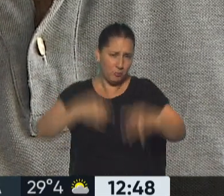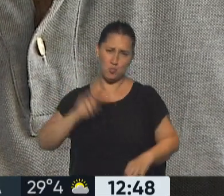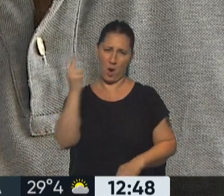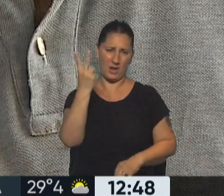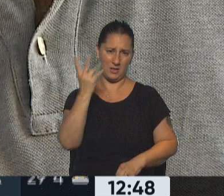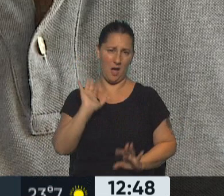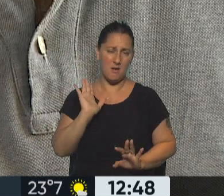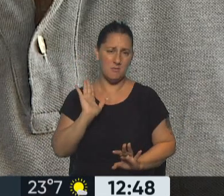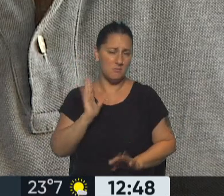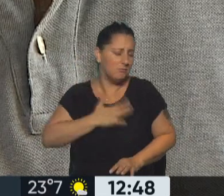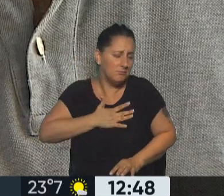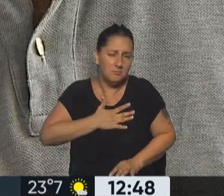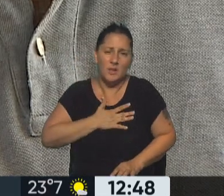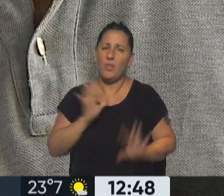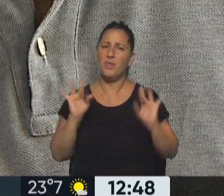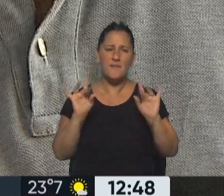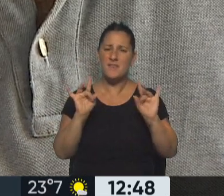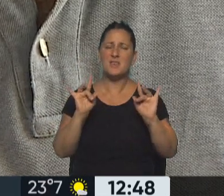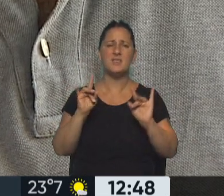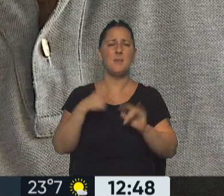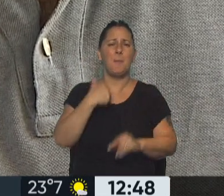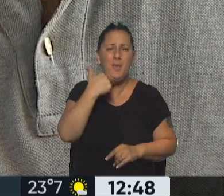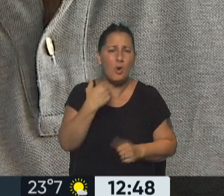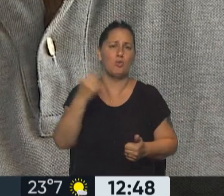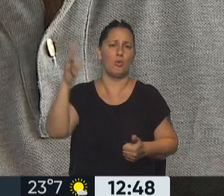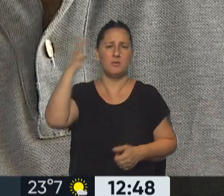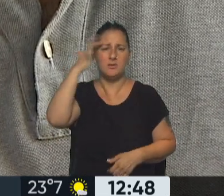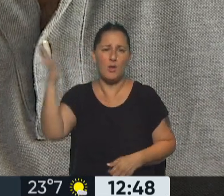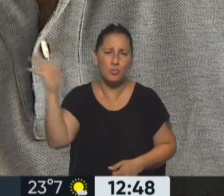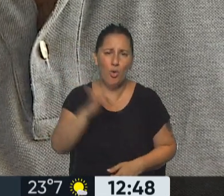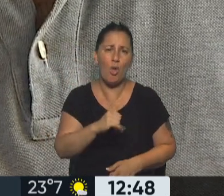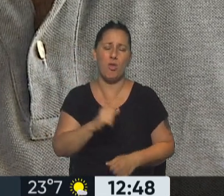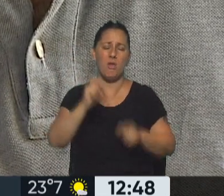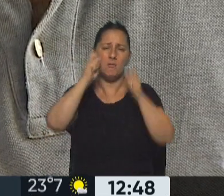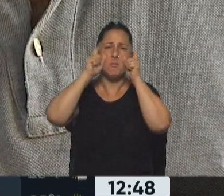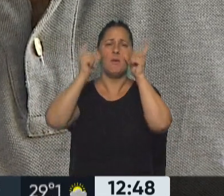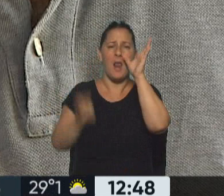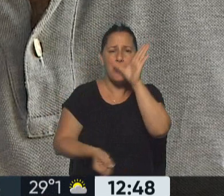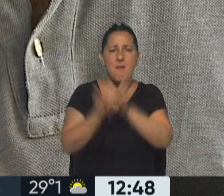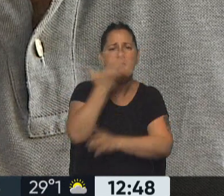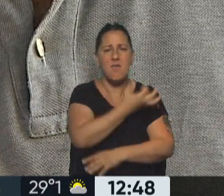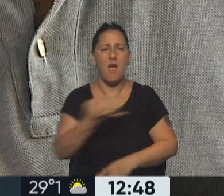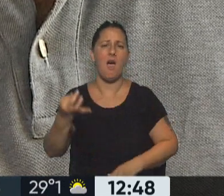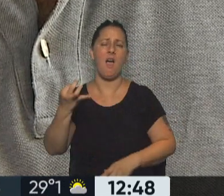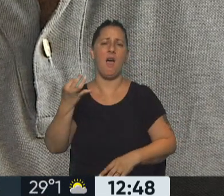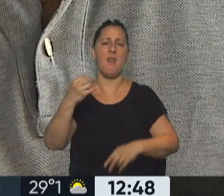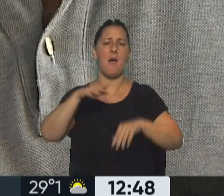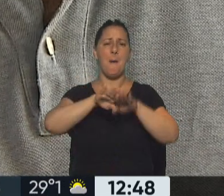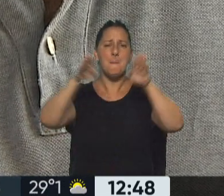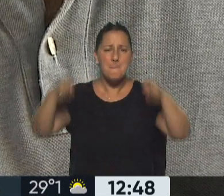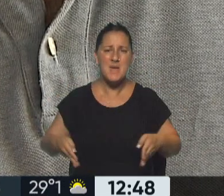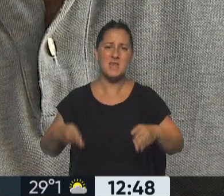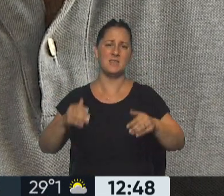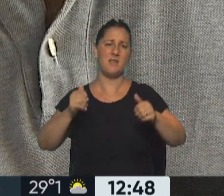es muy difícil Se le extraña el día a día el levantarte el sentarnos en la mesa para